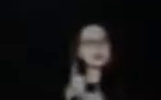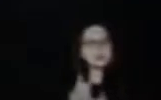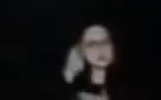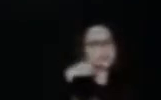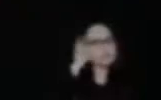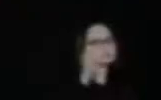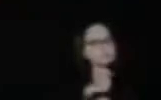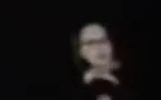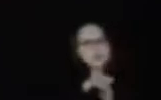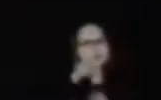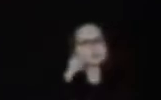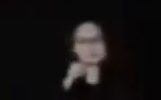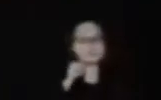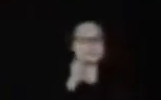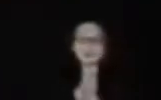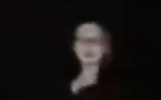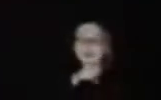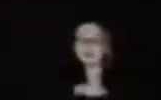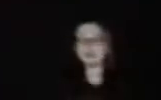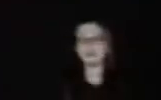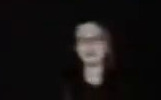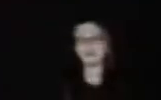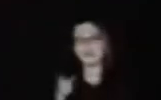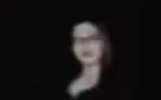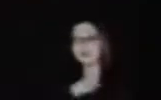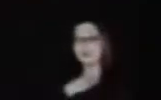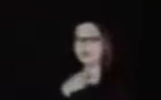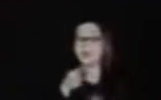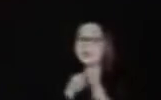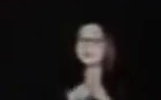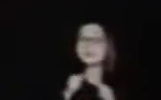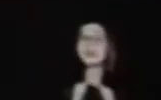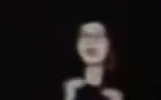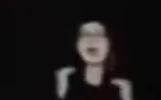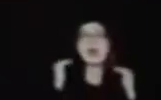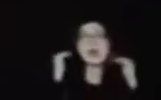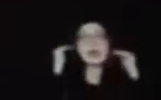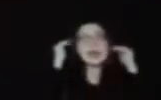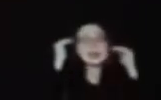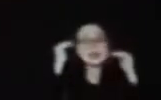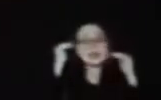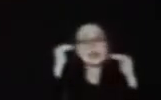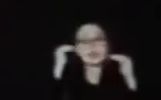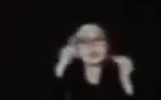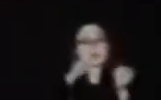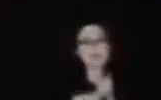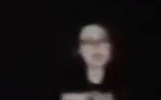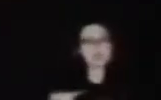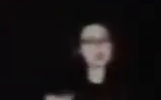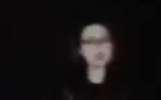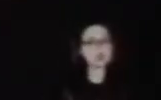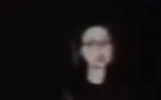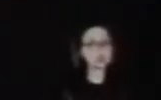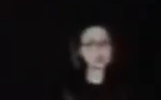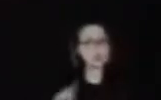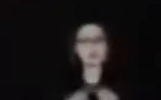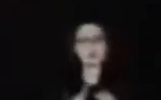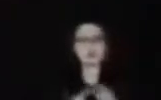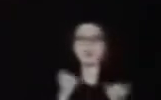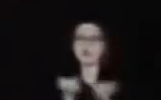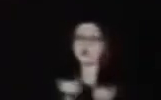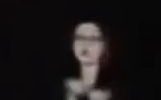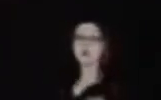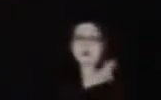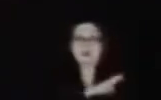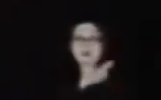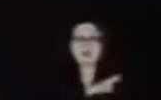tendríamos que empezar por los de mero arriba, tanto del sector público como del